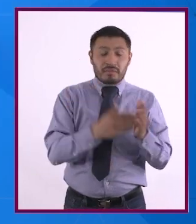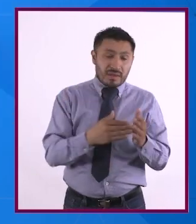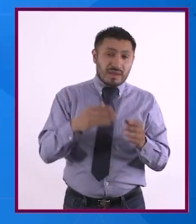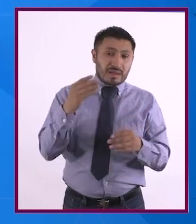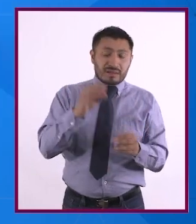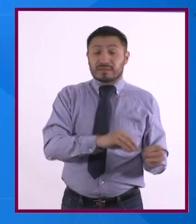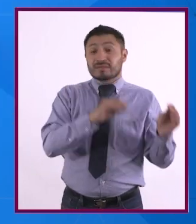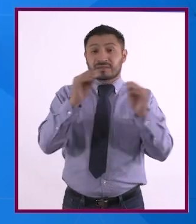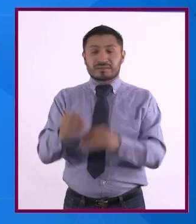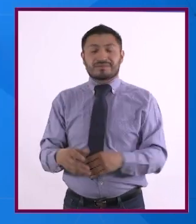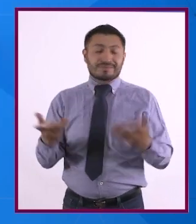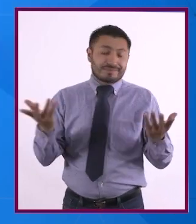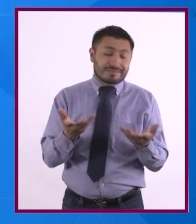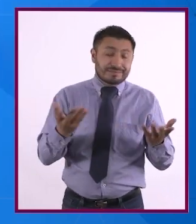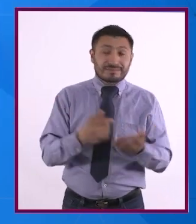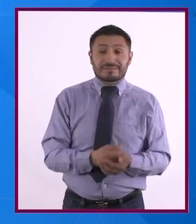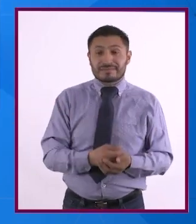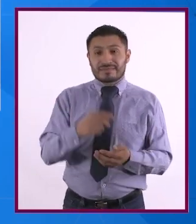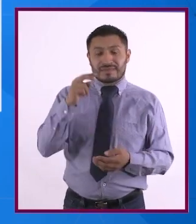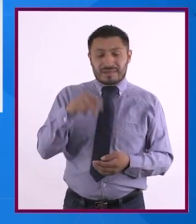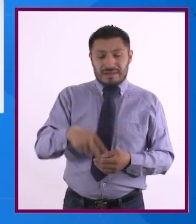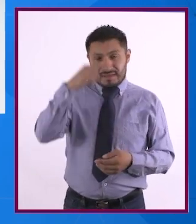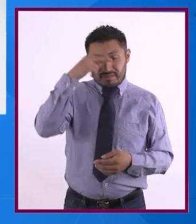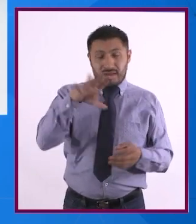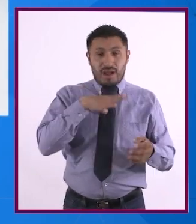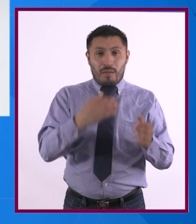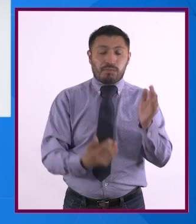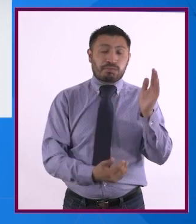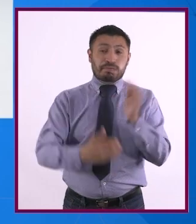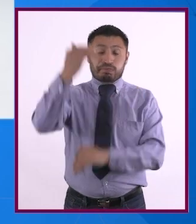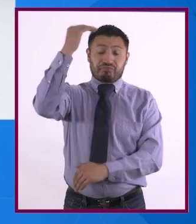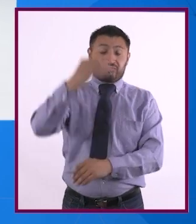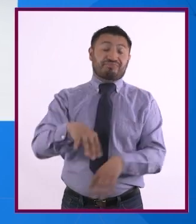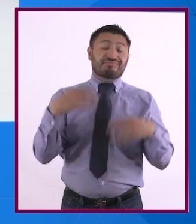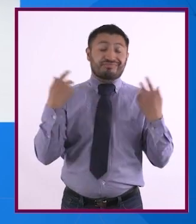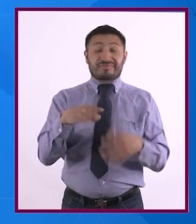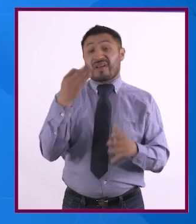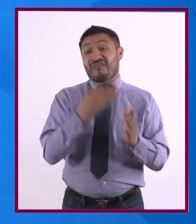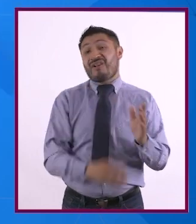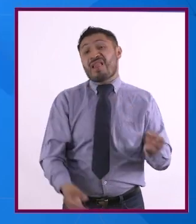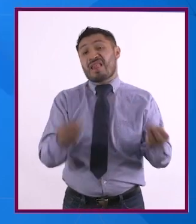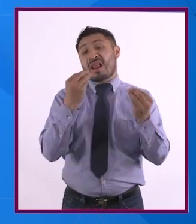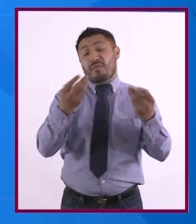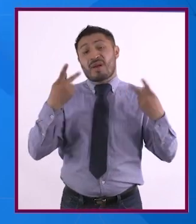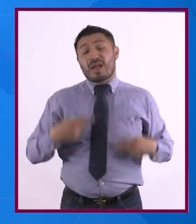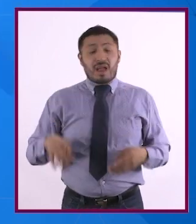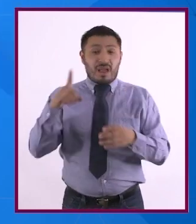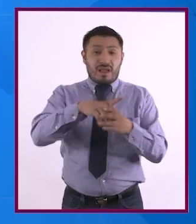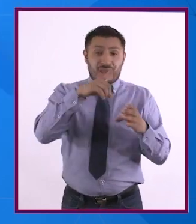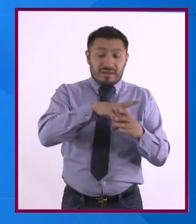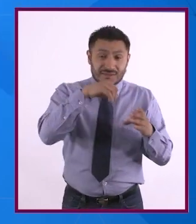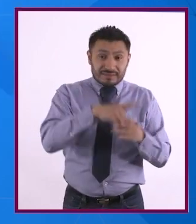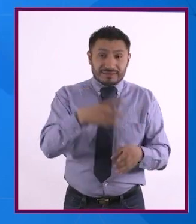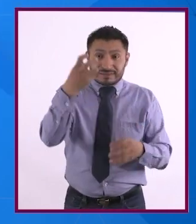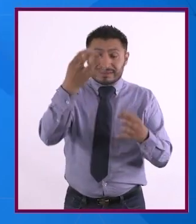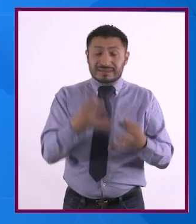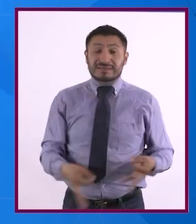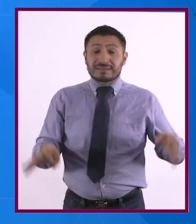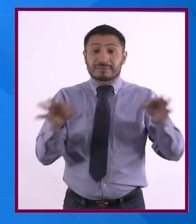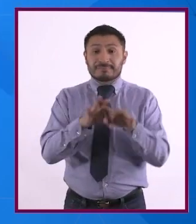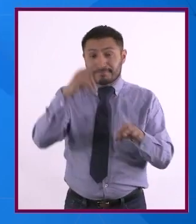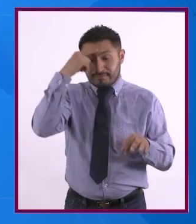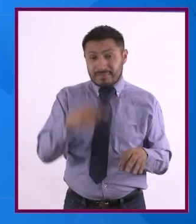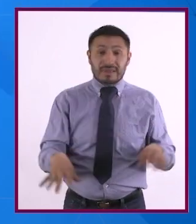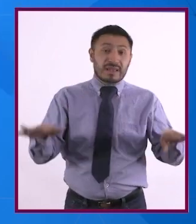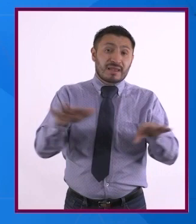trasplantes. Podemos ver que en México la demanda supera por mucho la oferta de donación de órganos. Es una de las principales razones para modificar